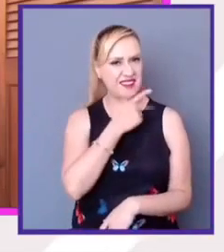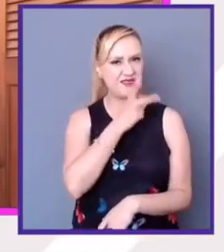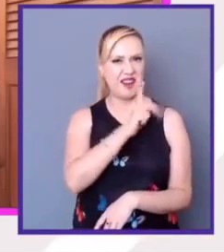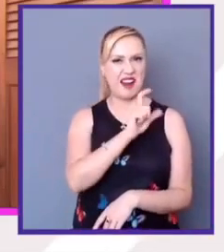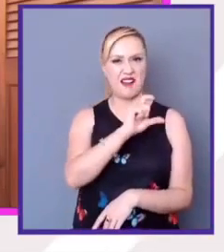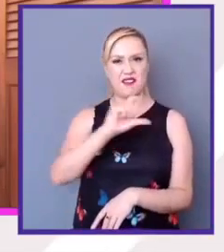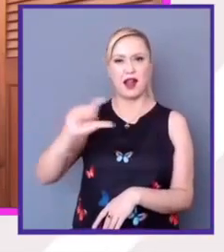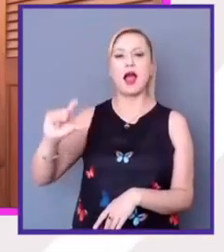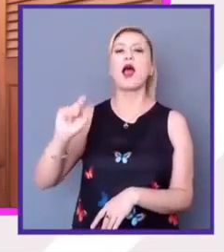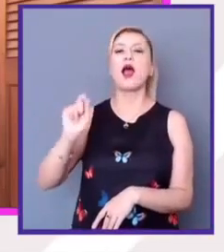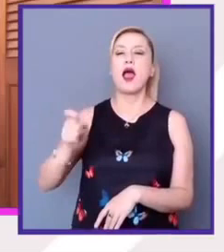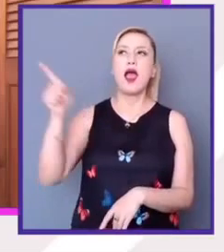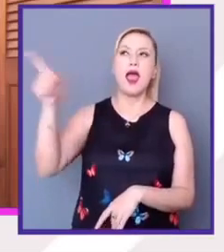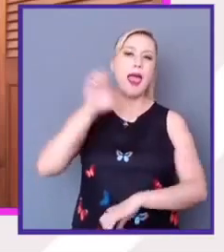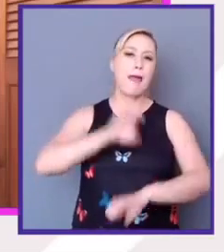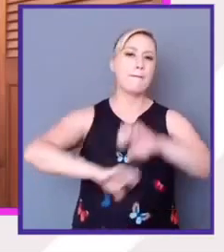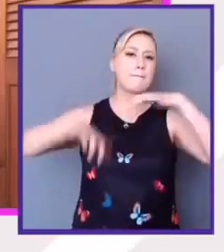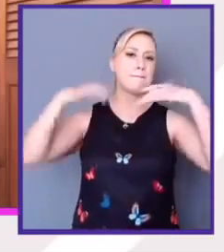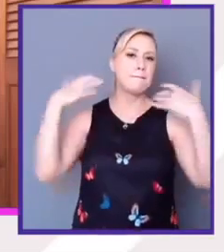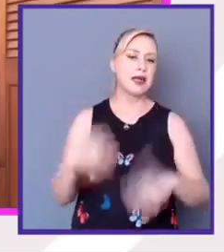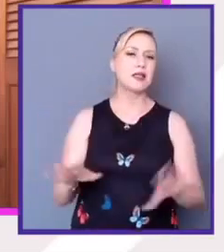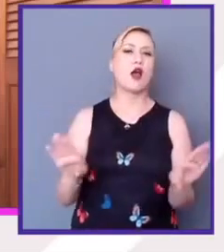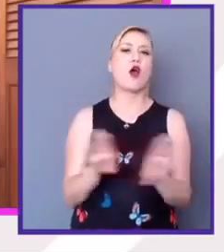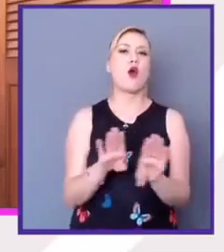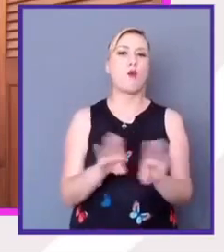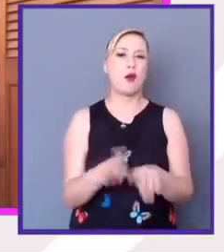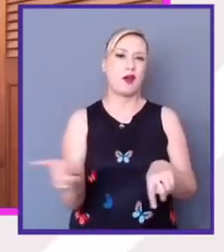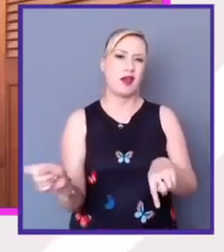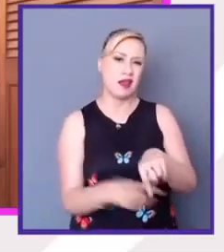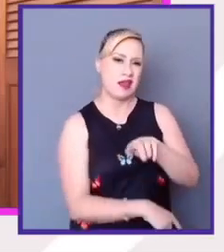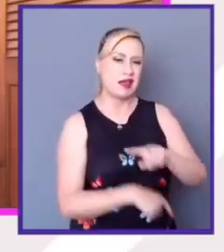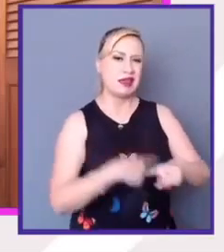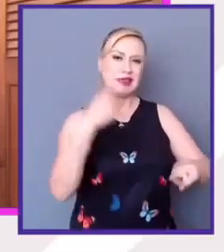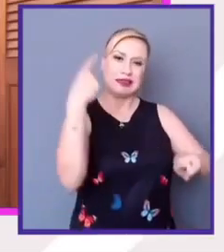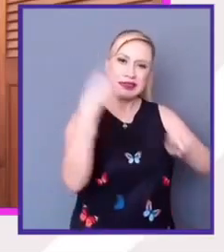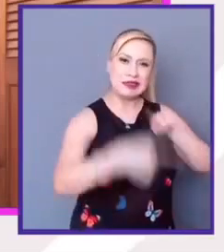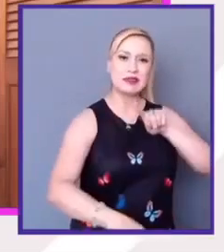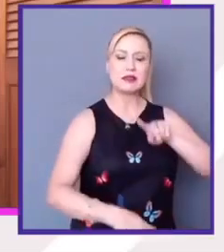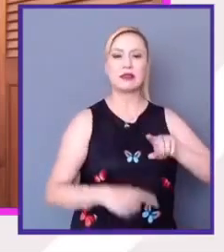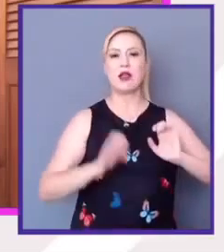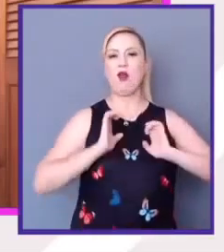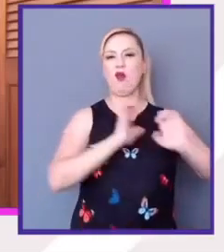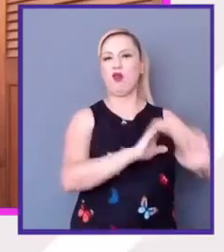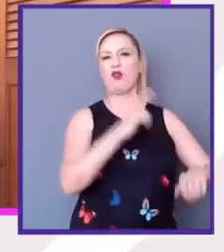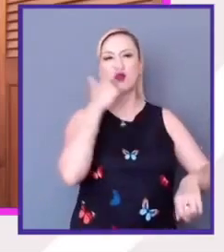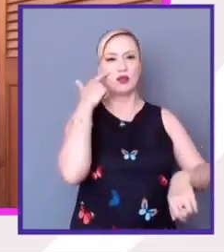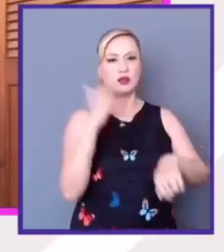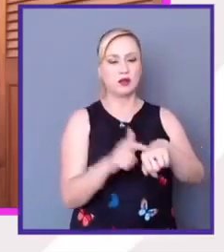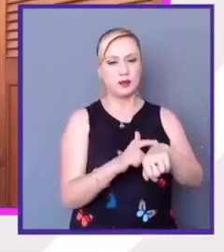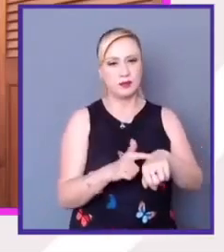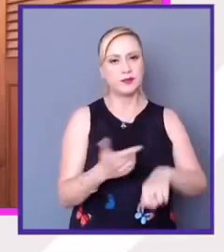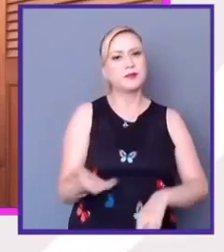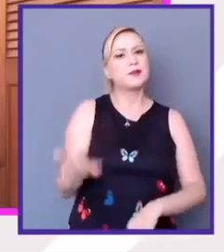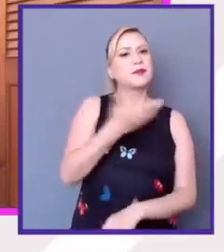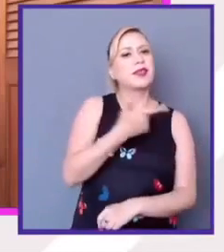de racismo. Por último, para contestar estas 2 preguntas, Georgina Ontiveros, ¿qué nos puedes decir? Muchas gracias.